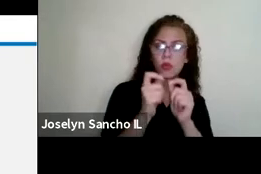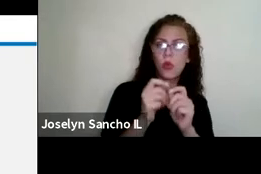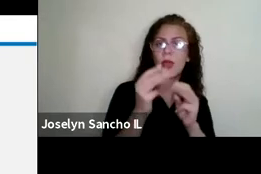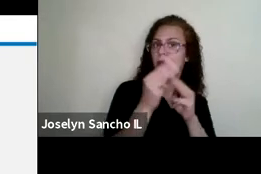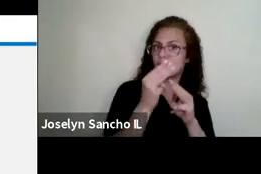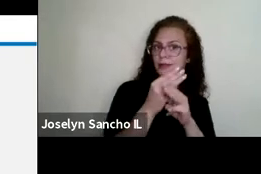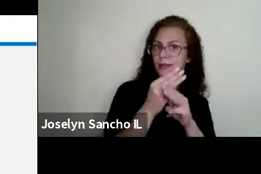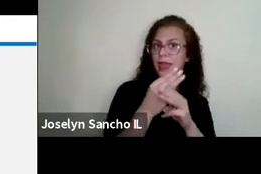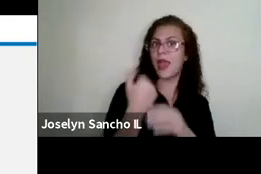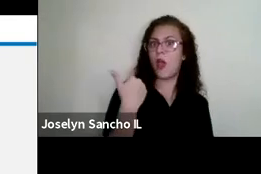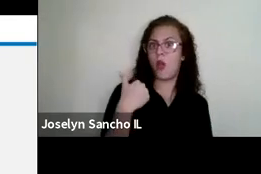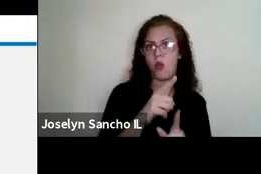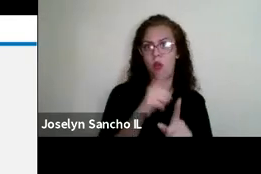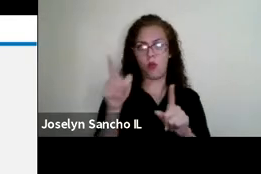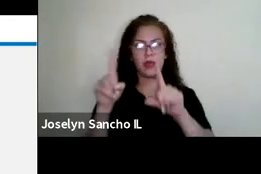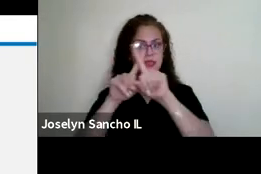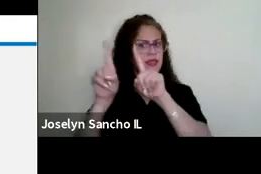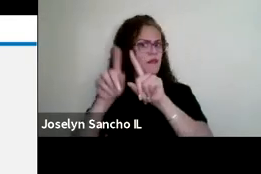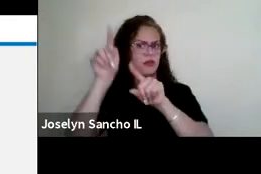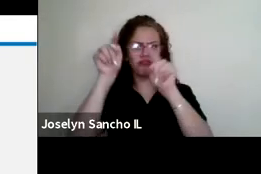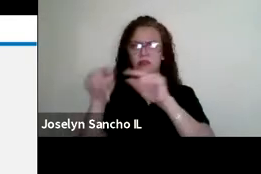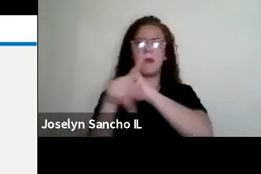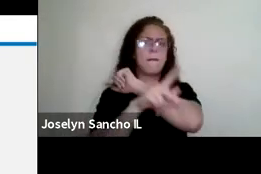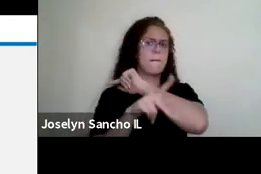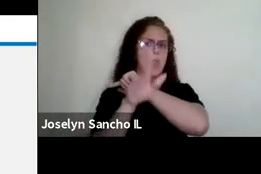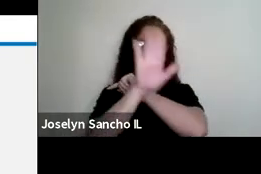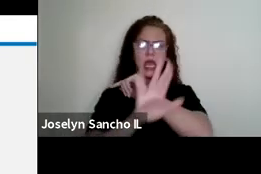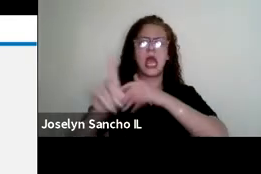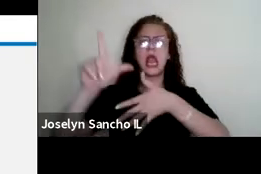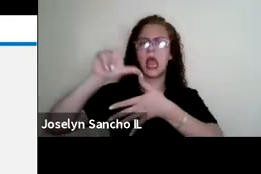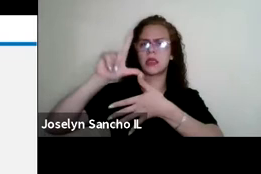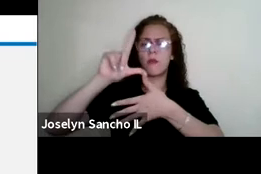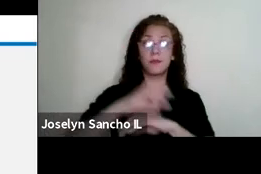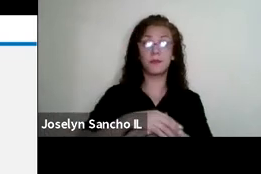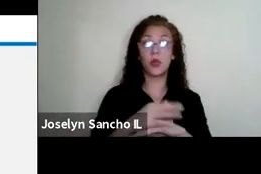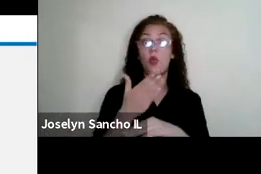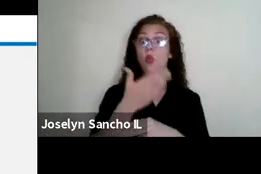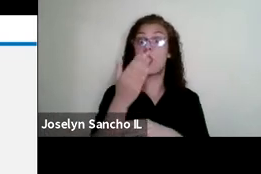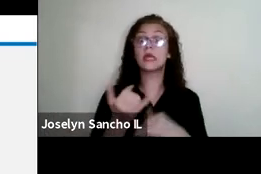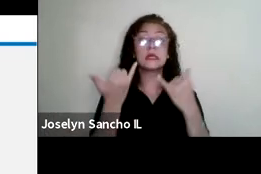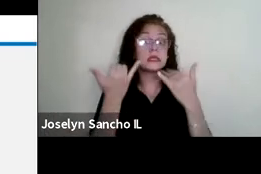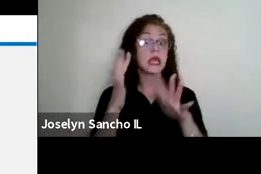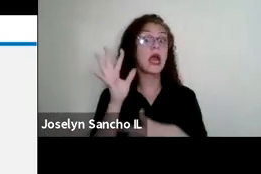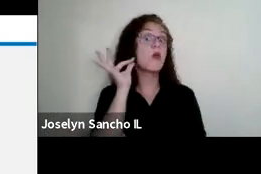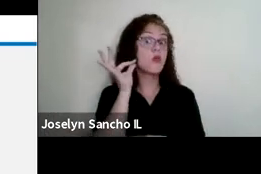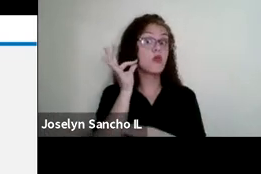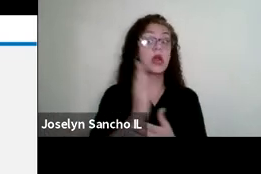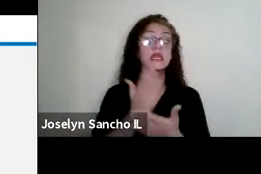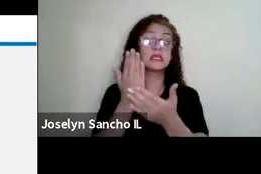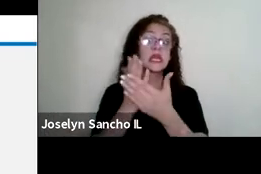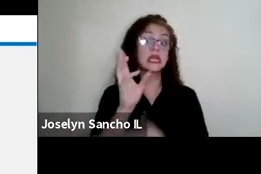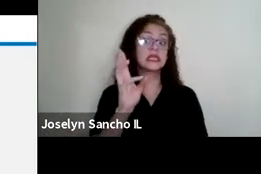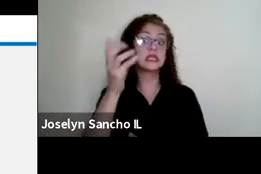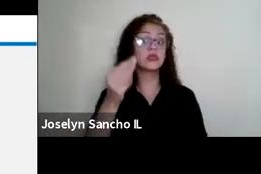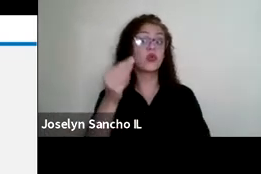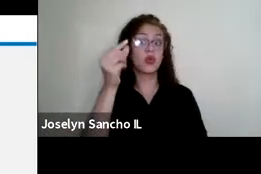que varones en diferentes países latinoamericanos. Mientras que cuando ya las chicas llegan a sexto grado,